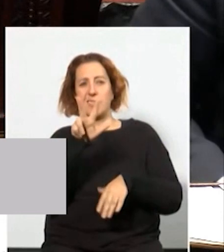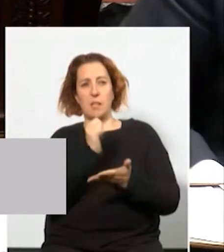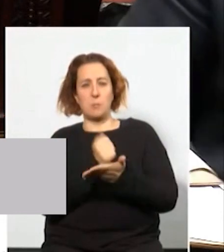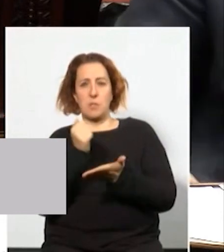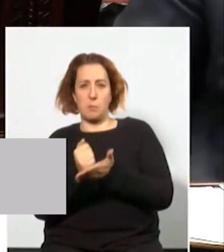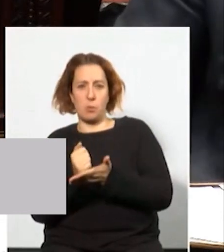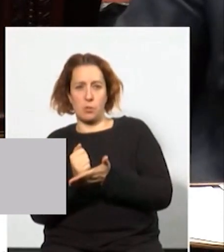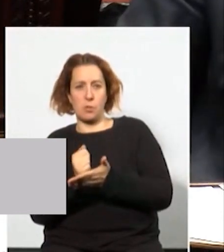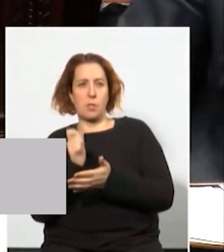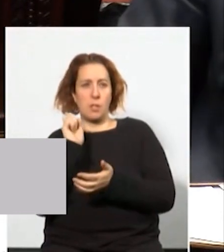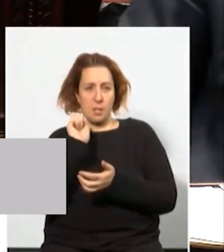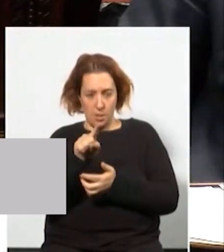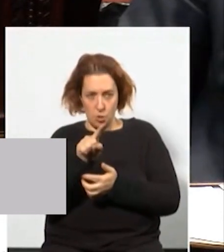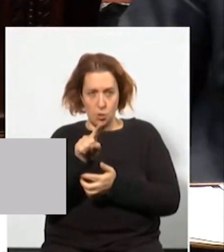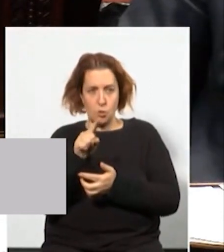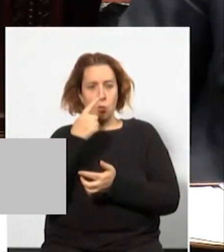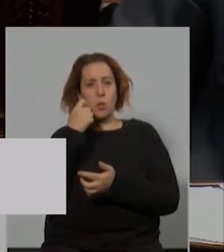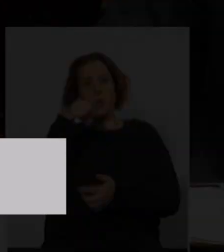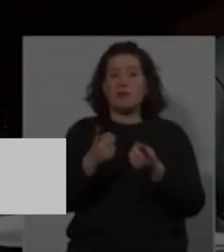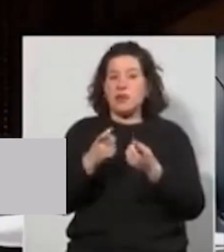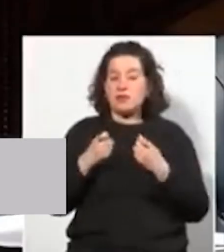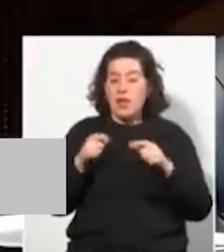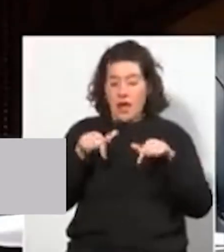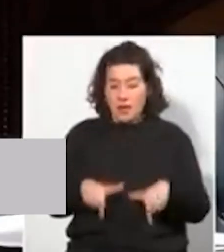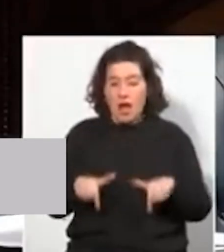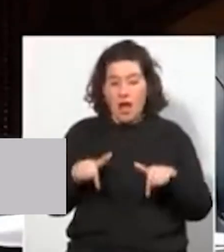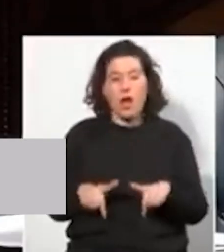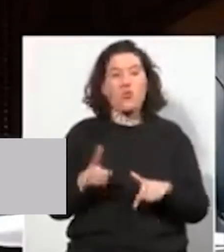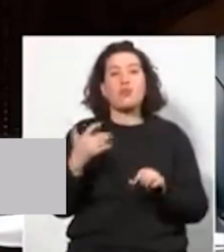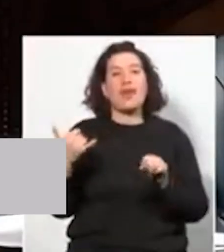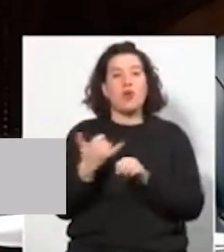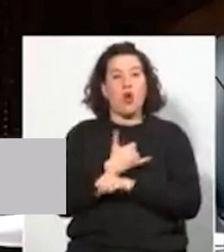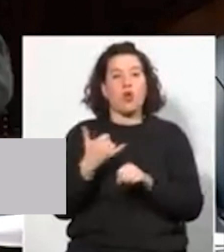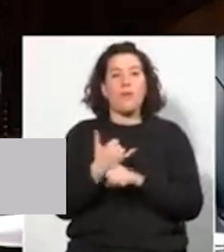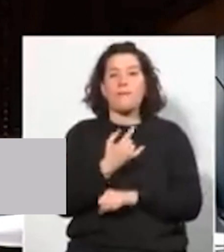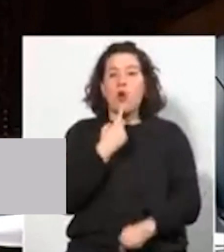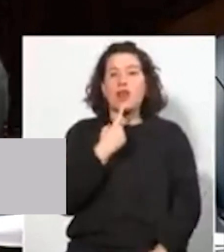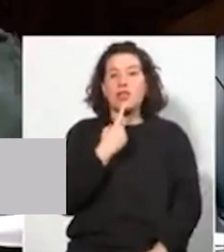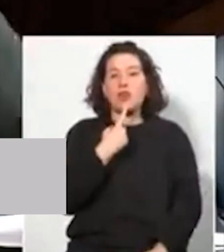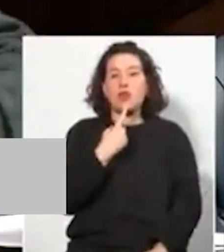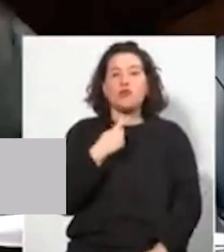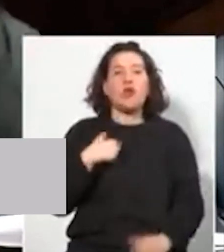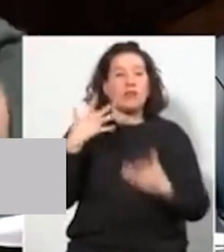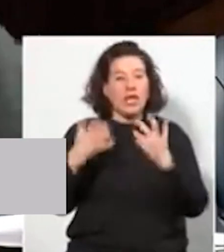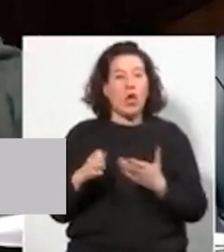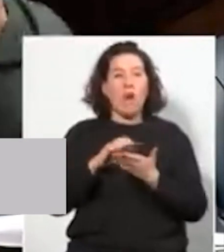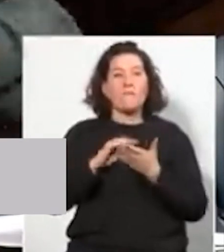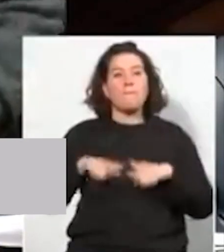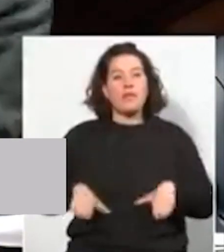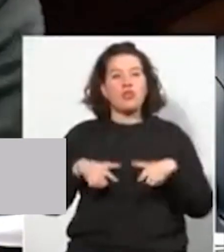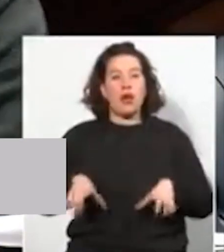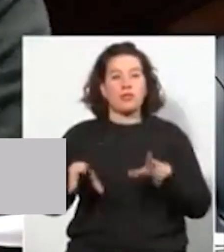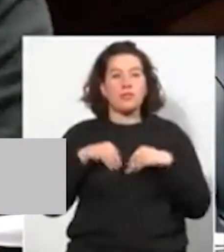pasaportes, donde entre ellos está el señor Marcelo. Que acá hubo un error político y yo quiero que el ministro se haga